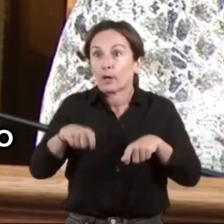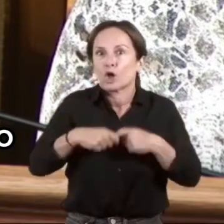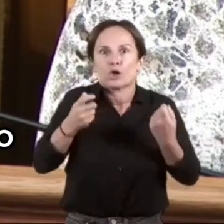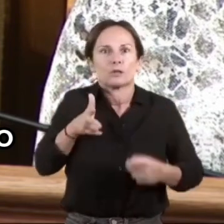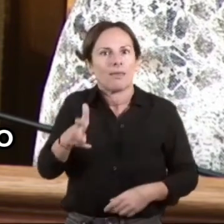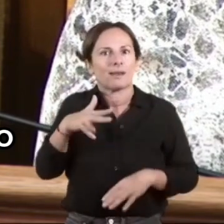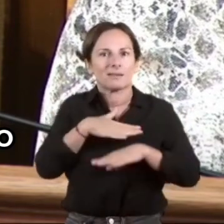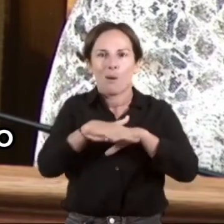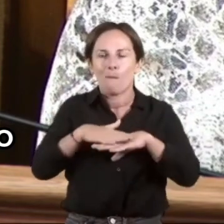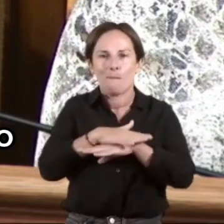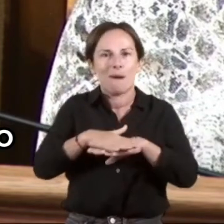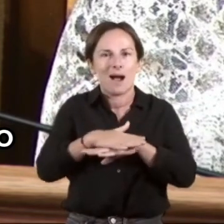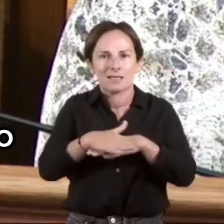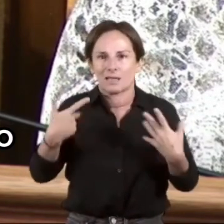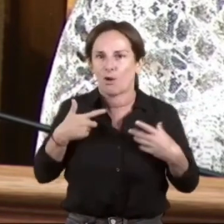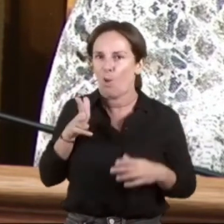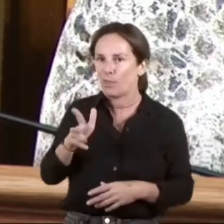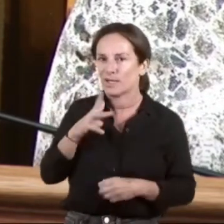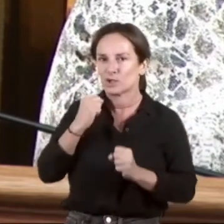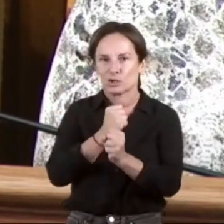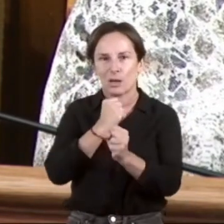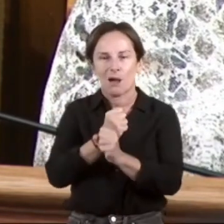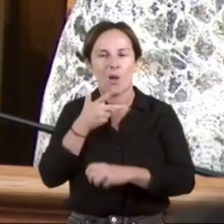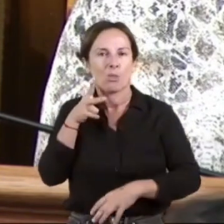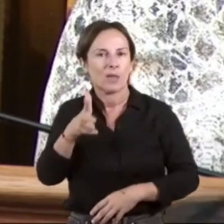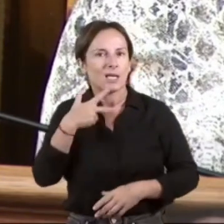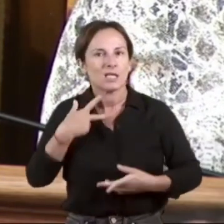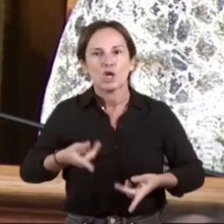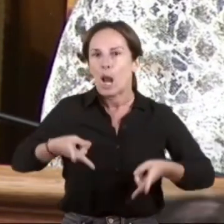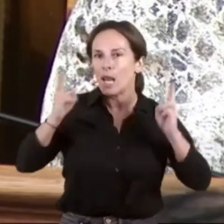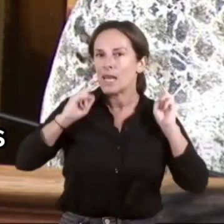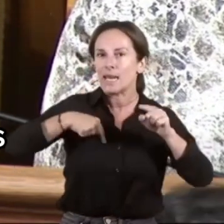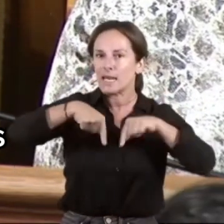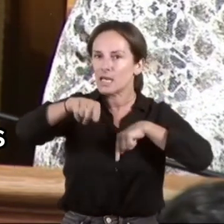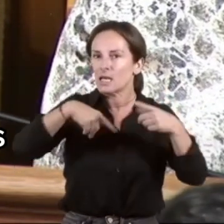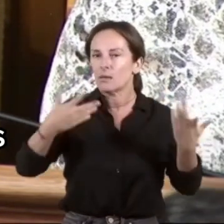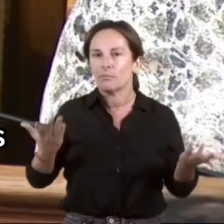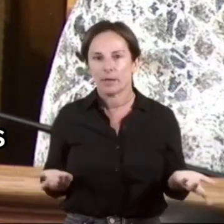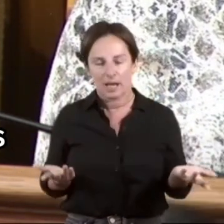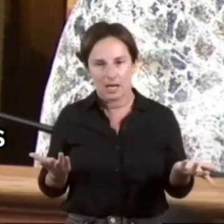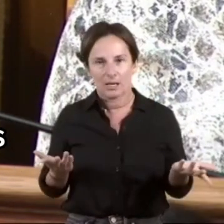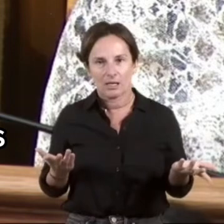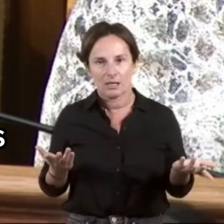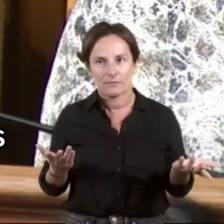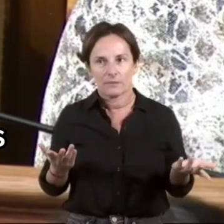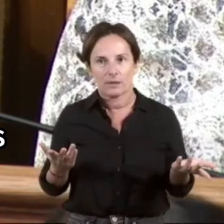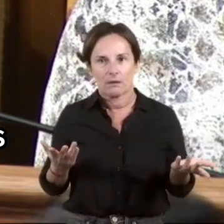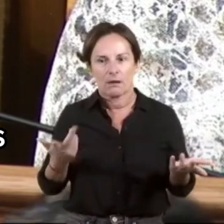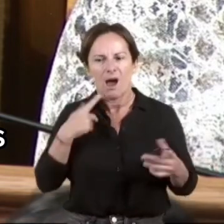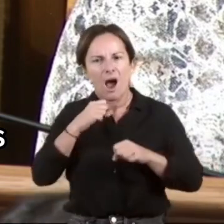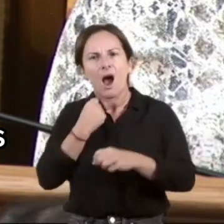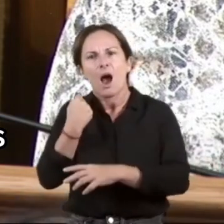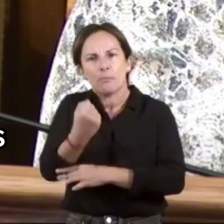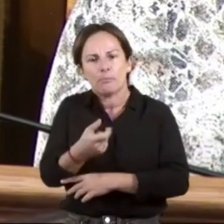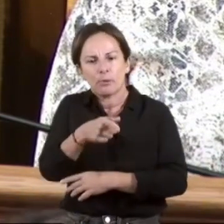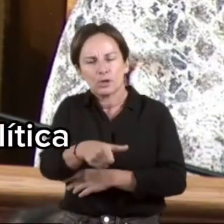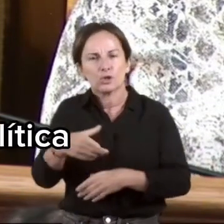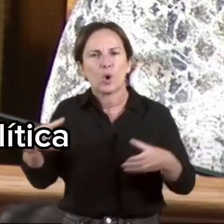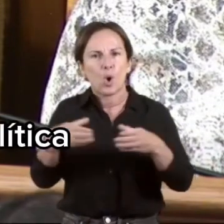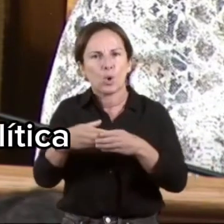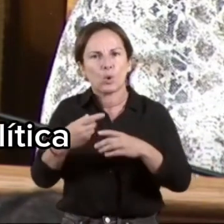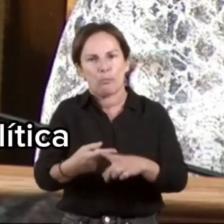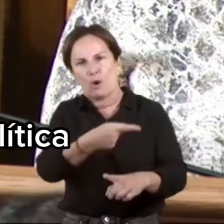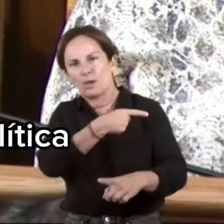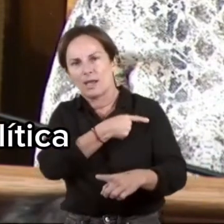básicos como el derecho al trabajo o a la libre circulación se alineen con estos grupos radicales